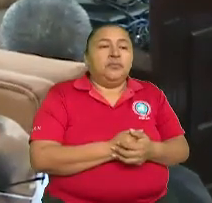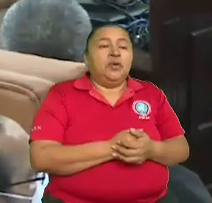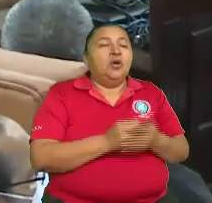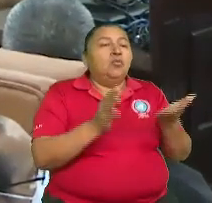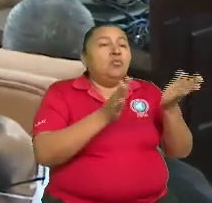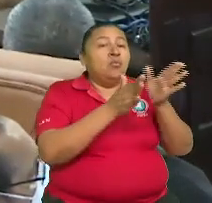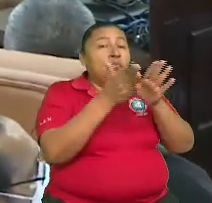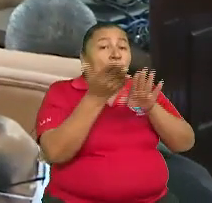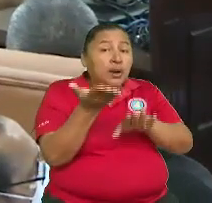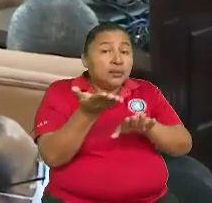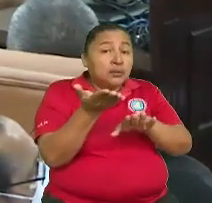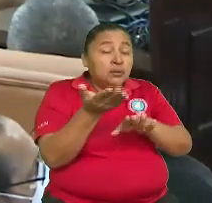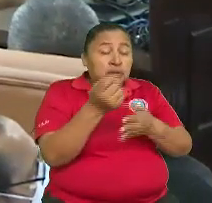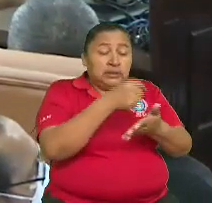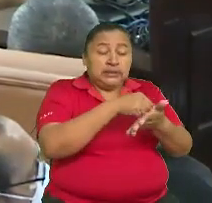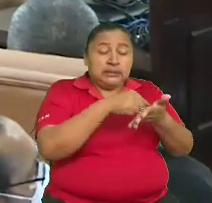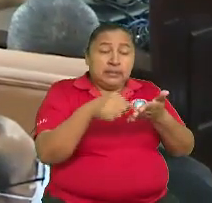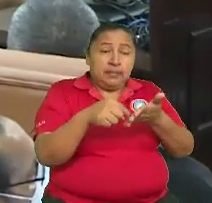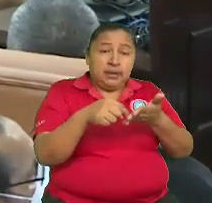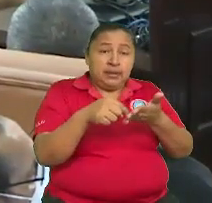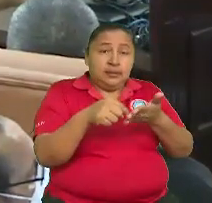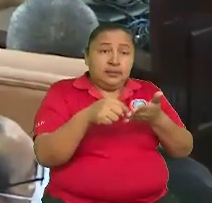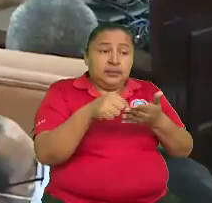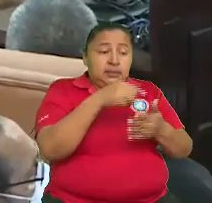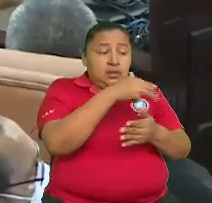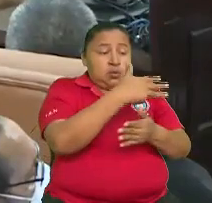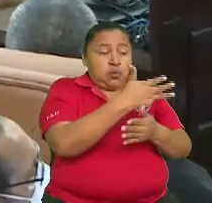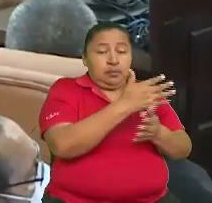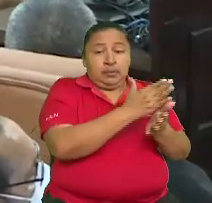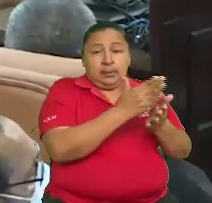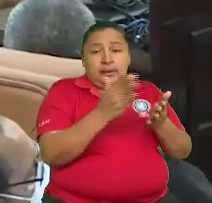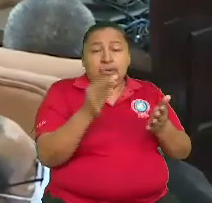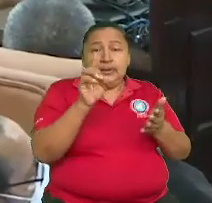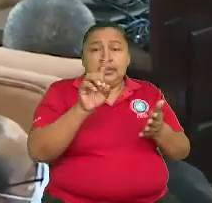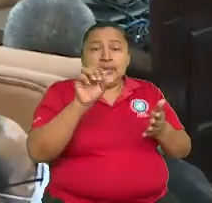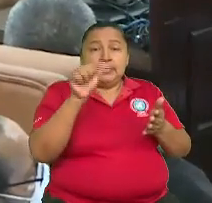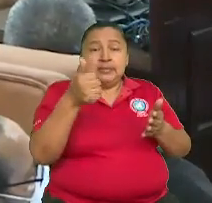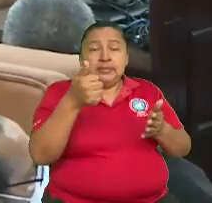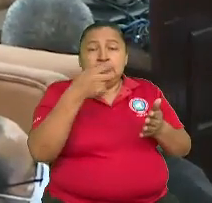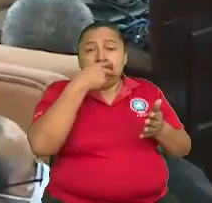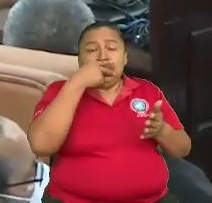Fallecidos solamente en la semana del 9 al 16 de junio,